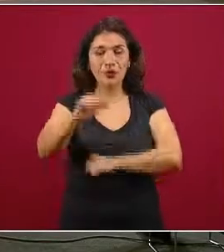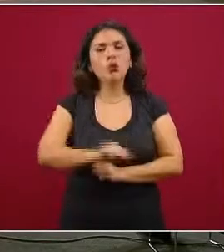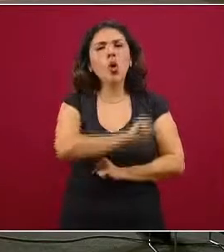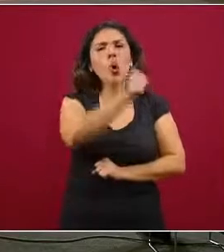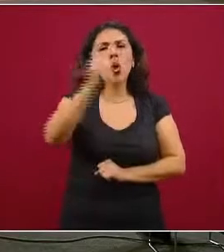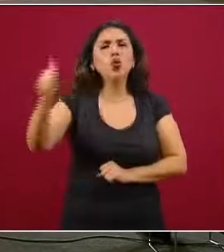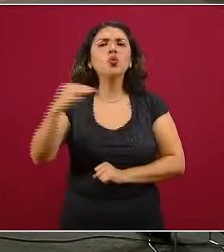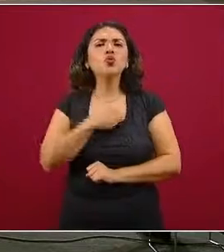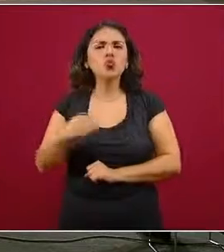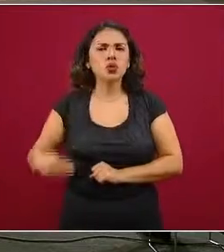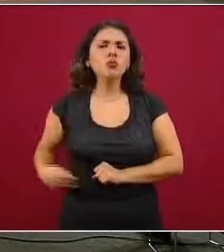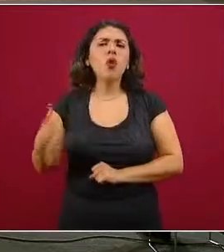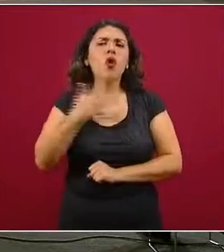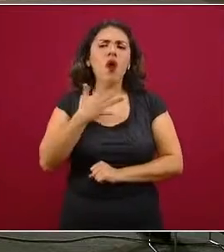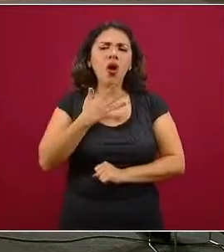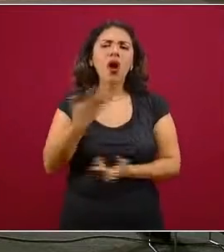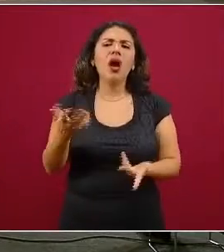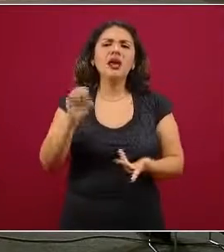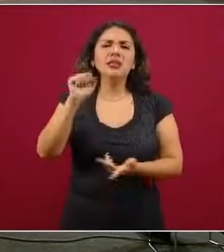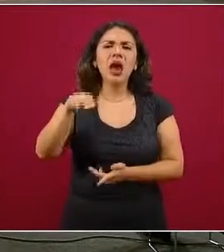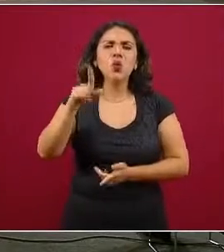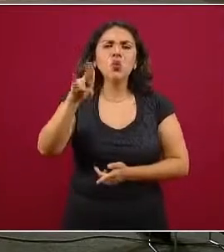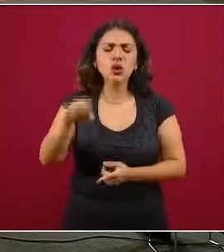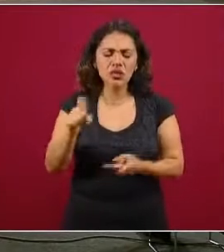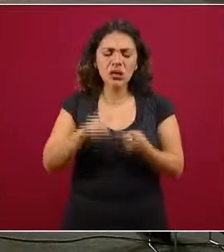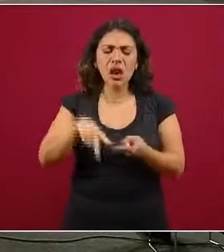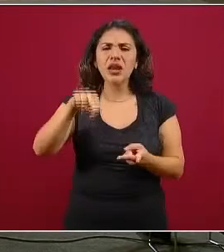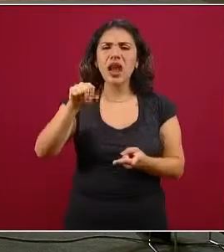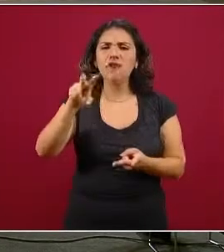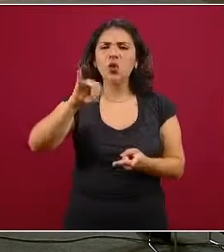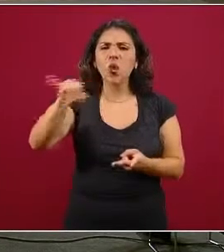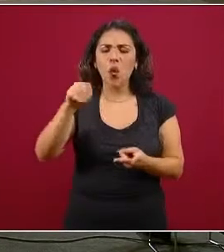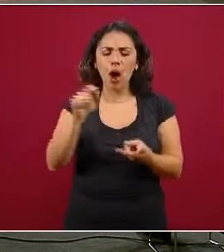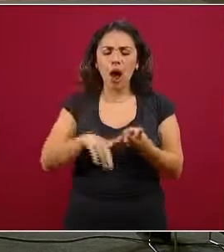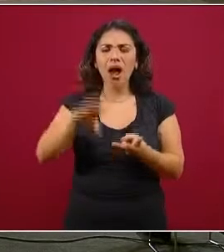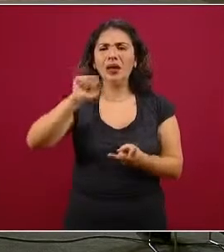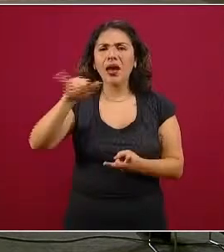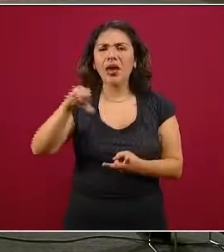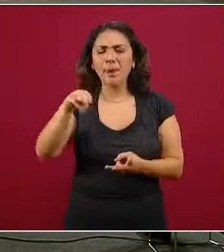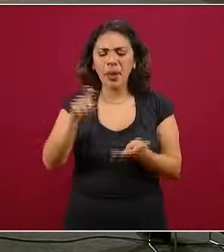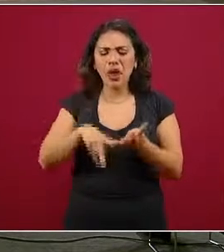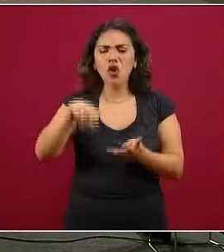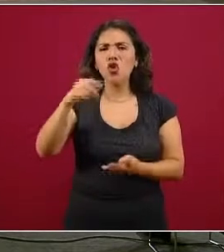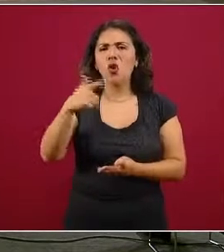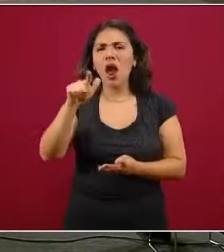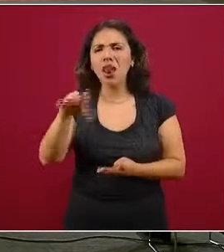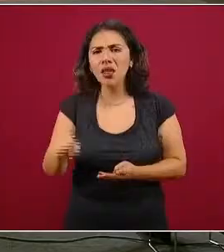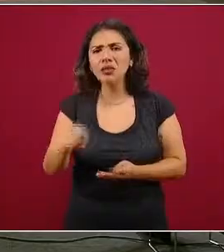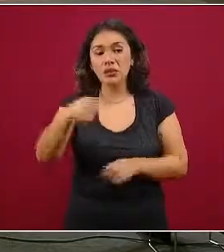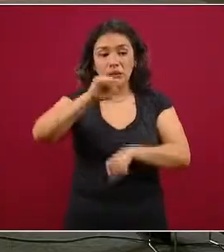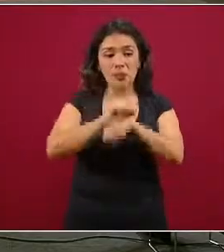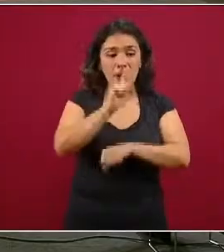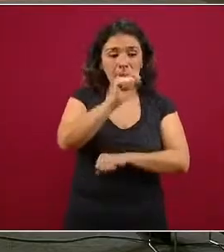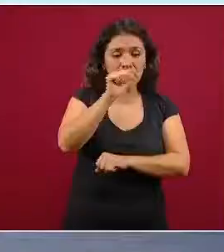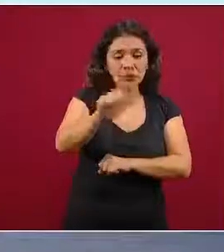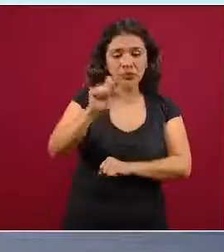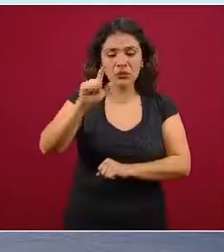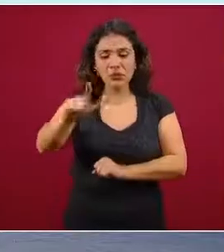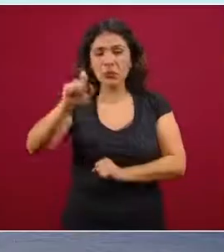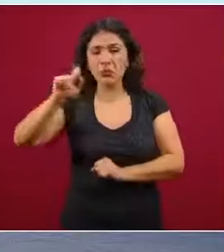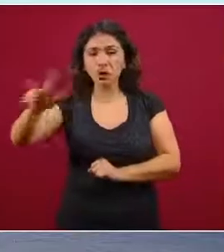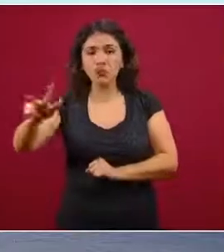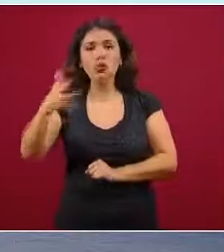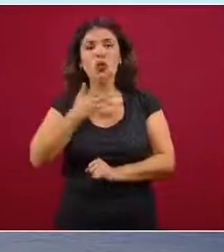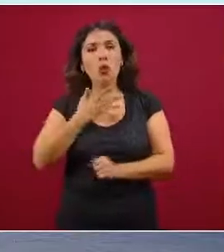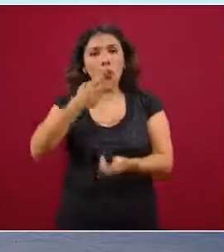municipios también, San Luis Río Colorado, Navojoa, Cajeme y el mismo Nogales, al menos de la semana 26, 27 y 28, también